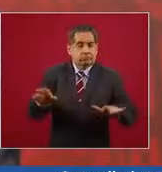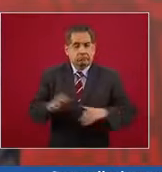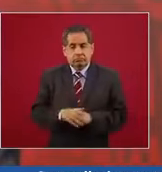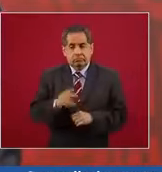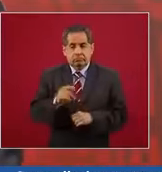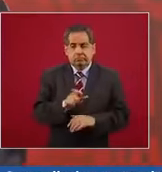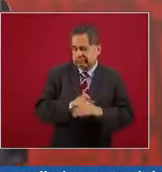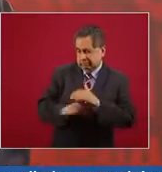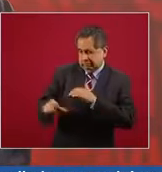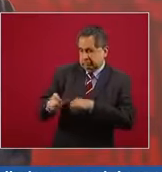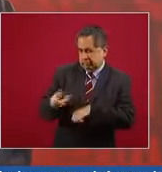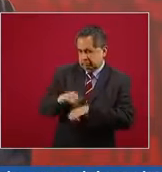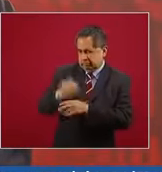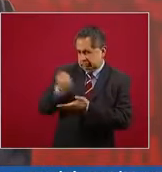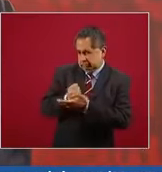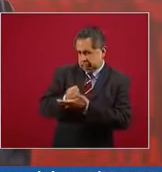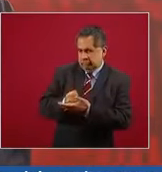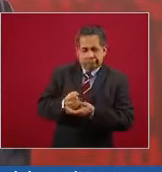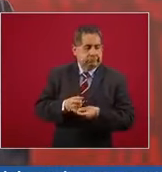mediante sobornos.